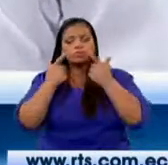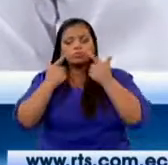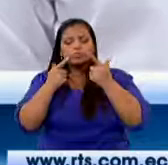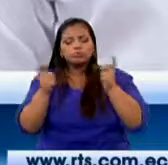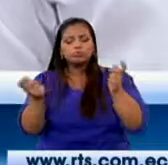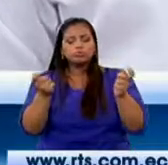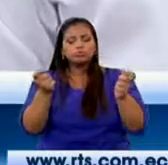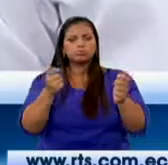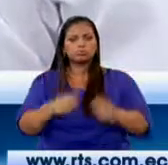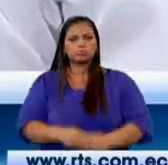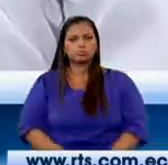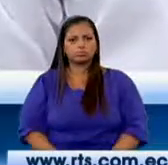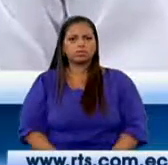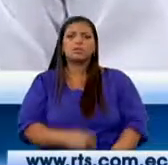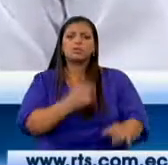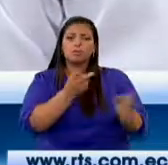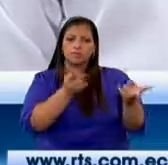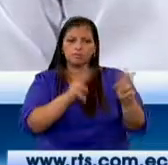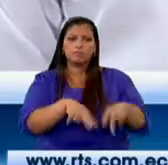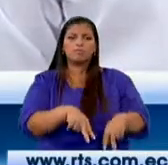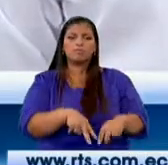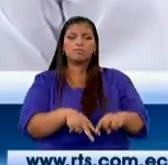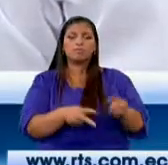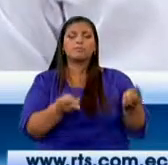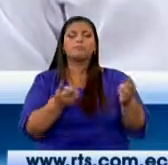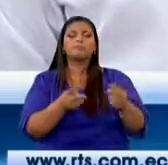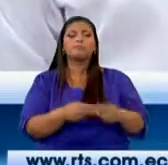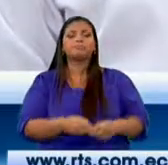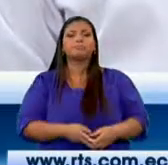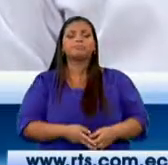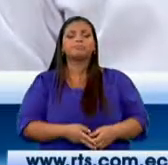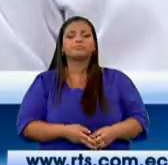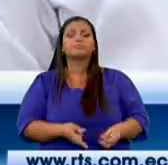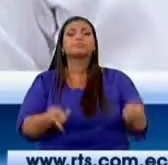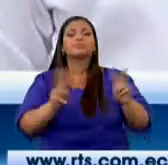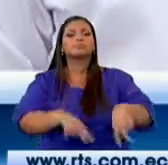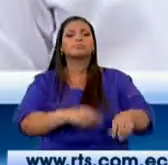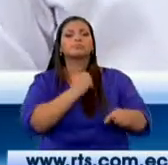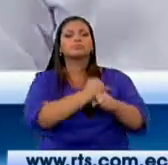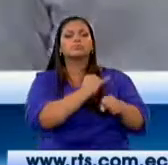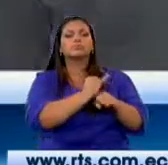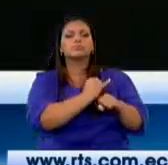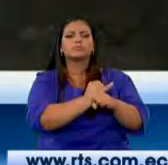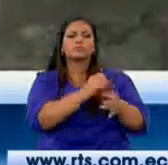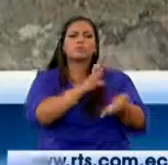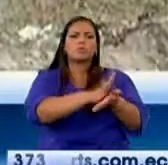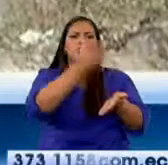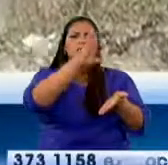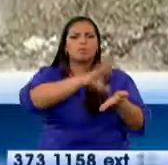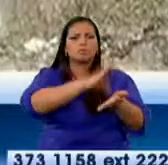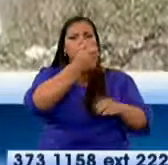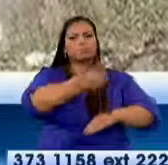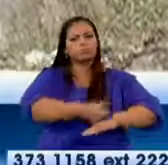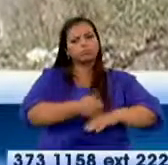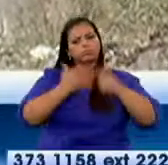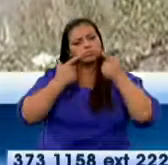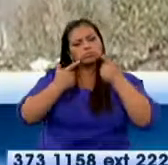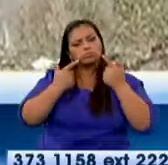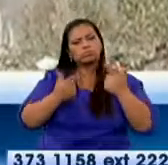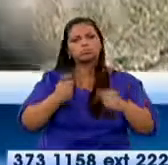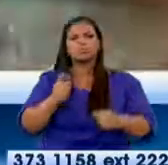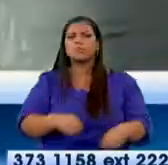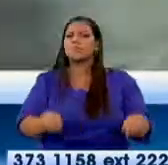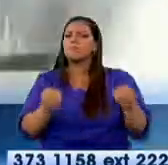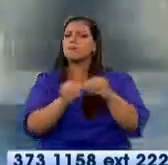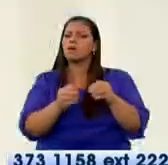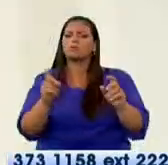otras para las instituciones de donde estudian nuestros hijos también, tienen que tener más cuidado. De su parte, las autoridades piden más control